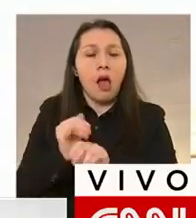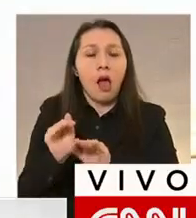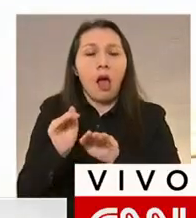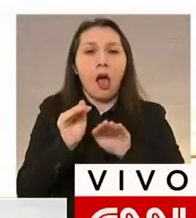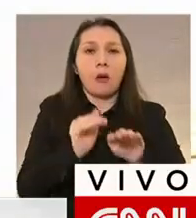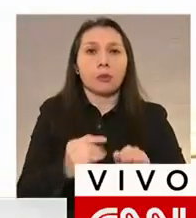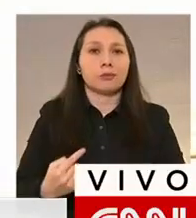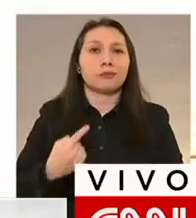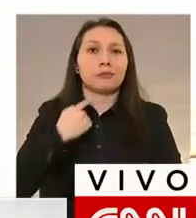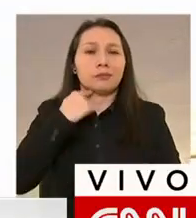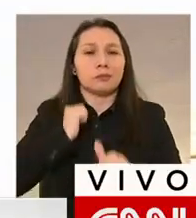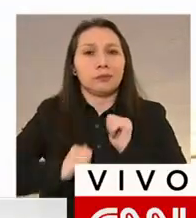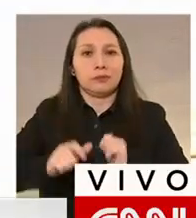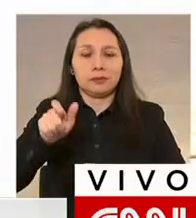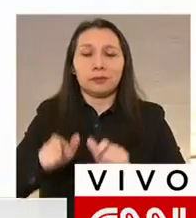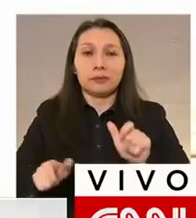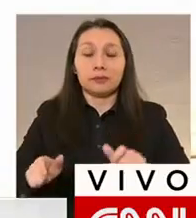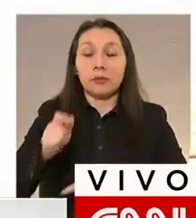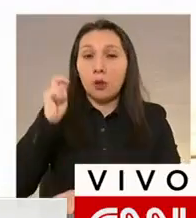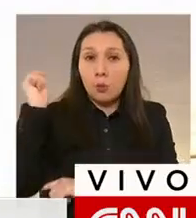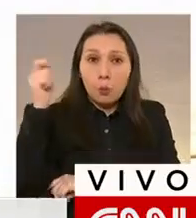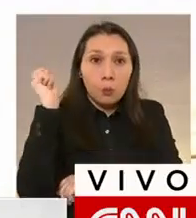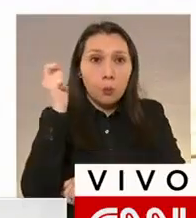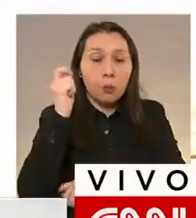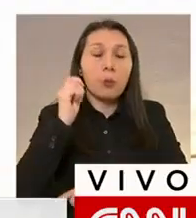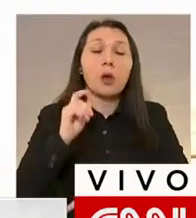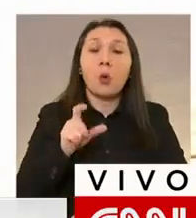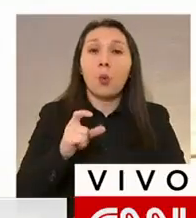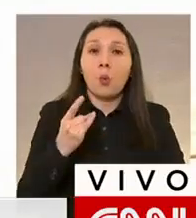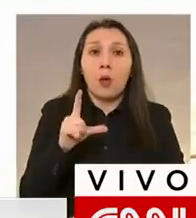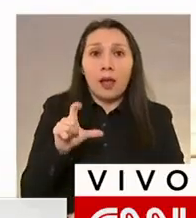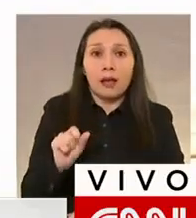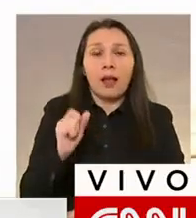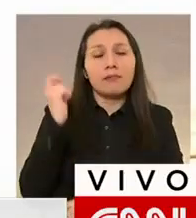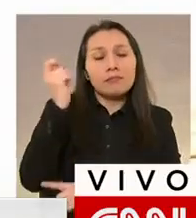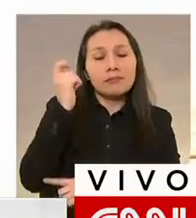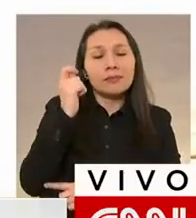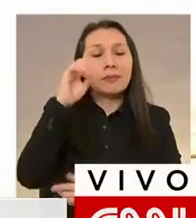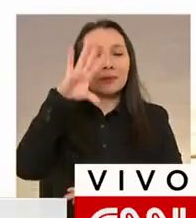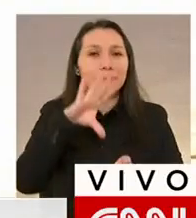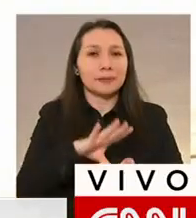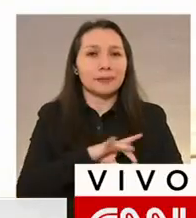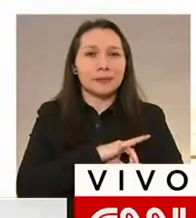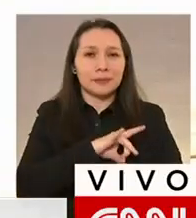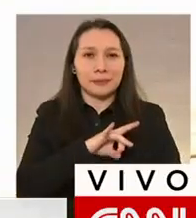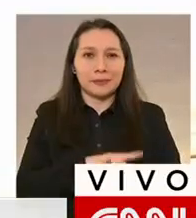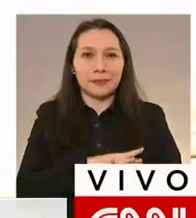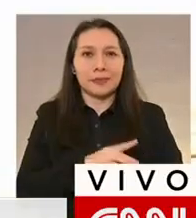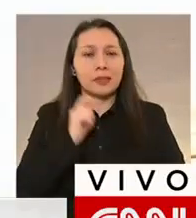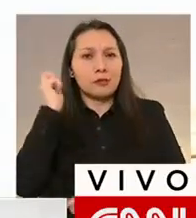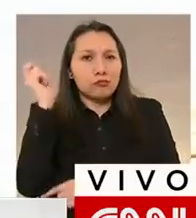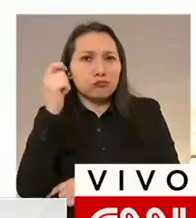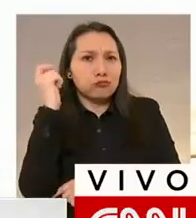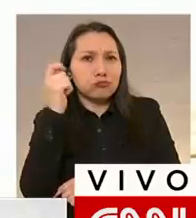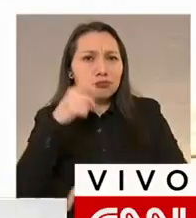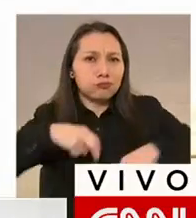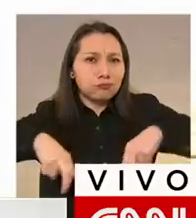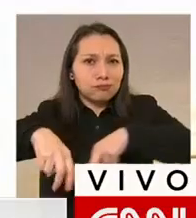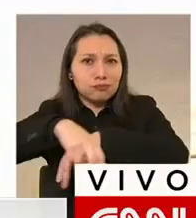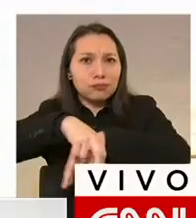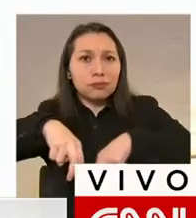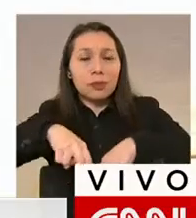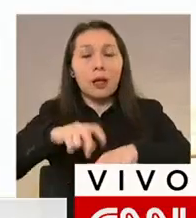víctimas. La cueca es el baile nacional de Chile, danza que durante el mes de